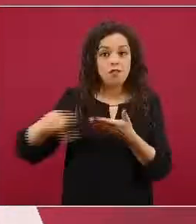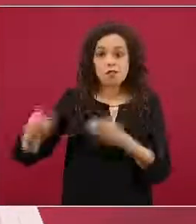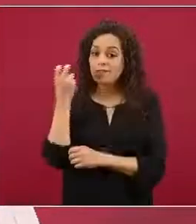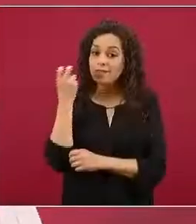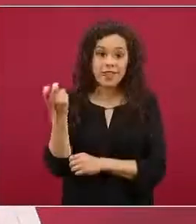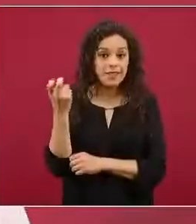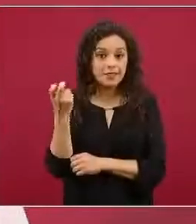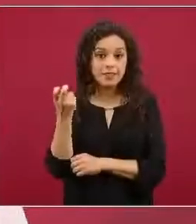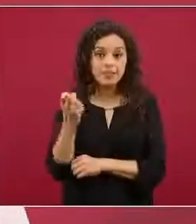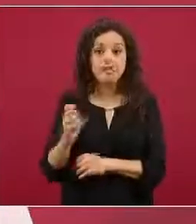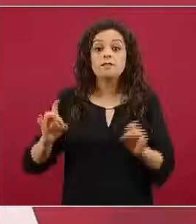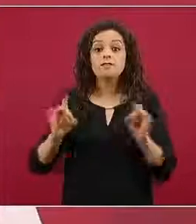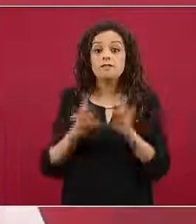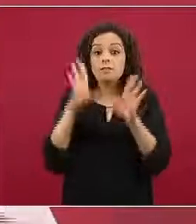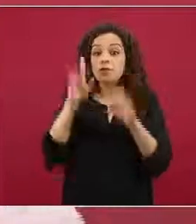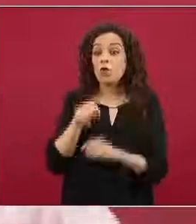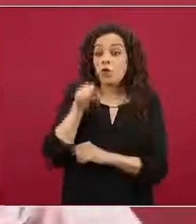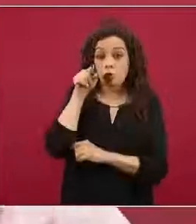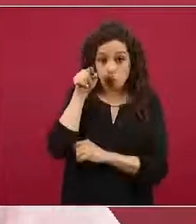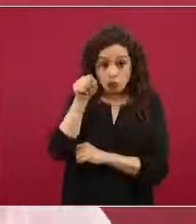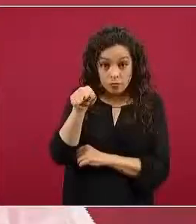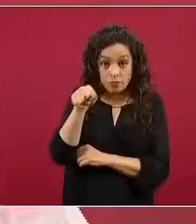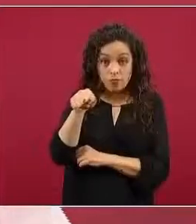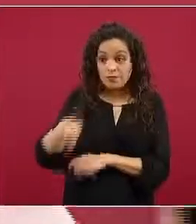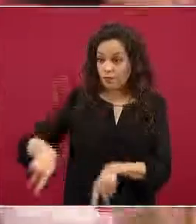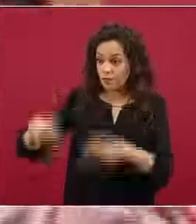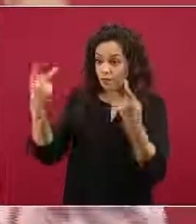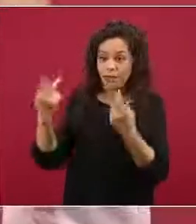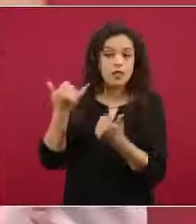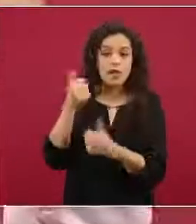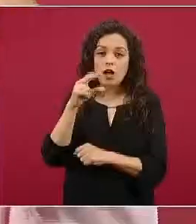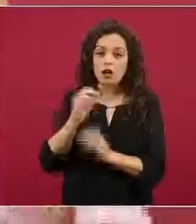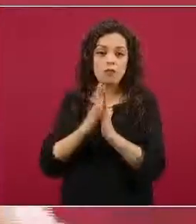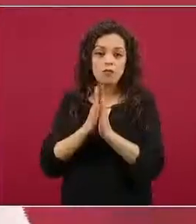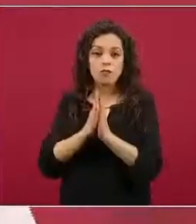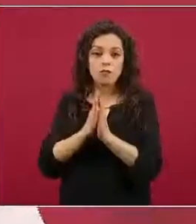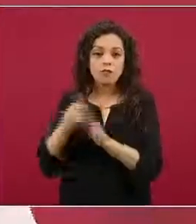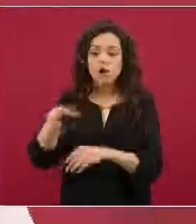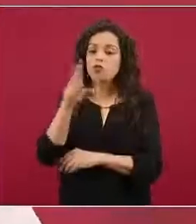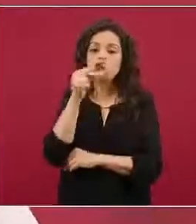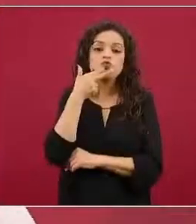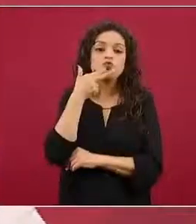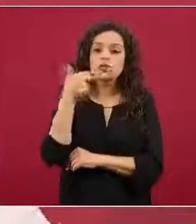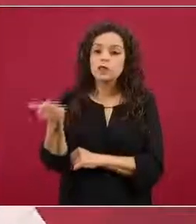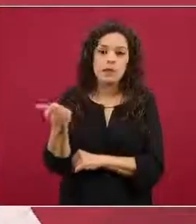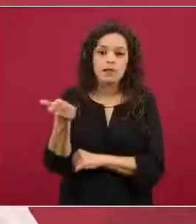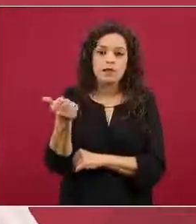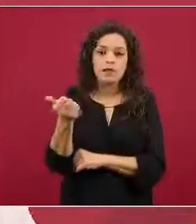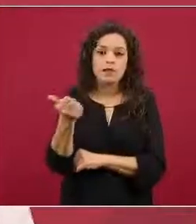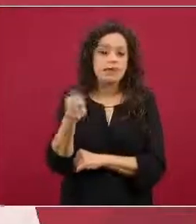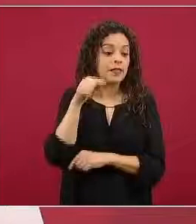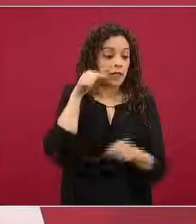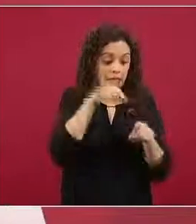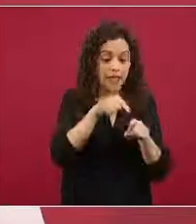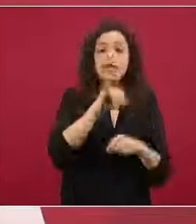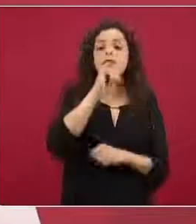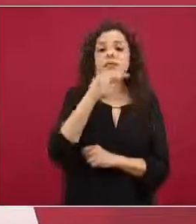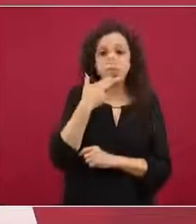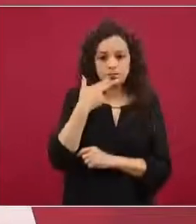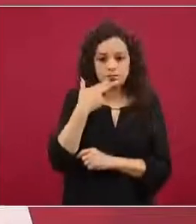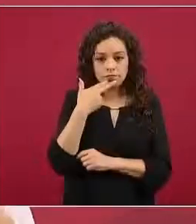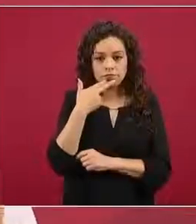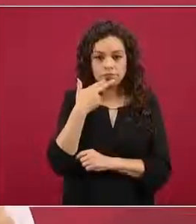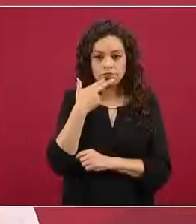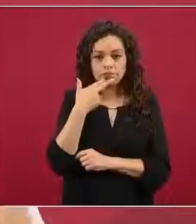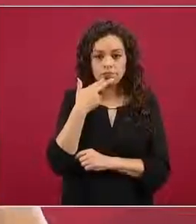más para vender. Esto no sirve. Sirven estos. Y los N95 no los compren tampoco